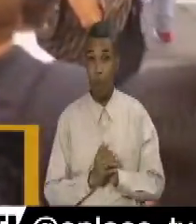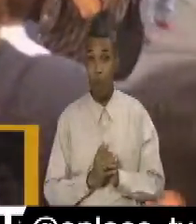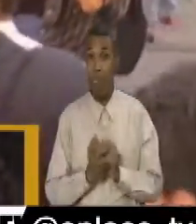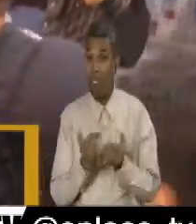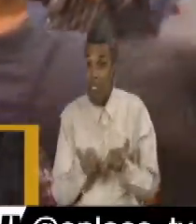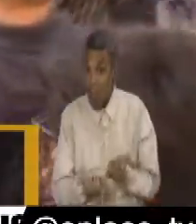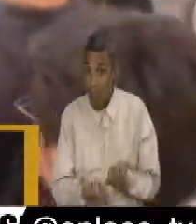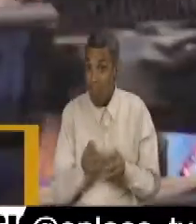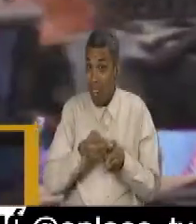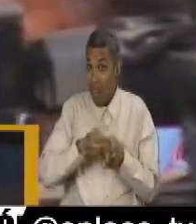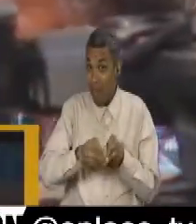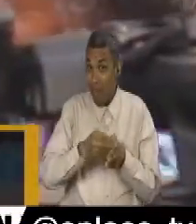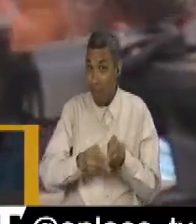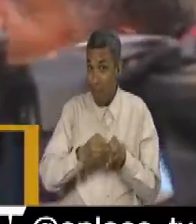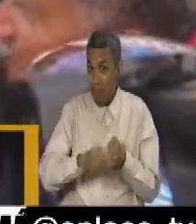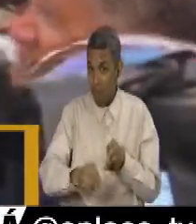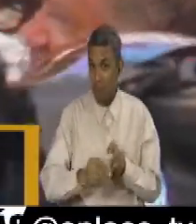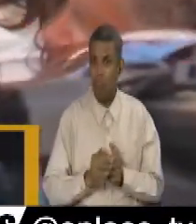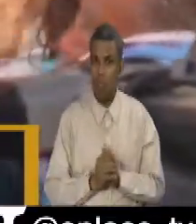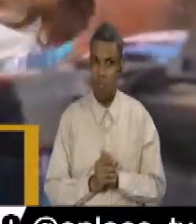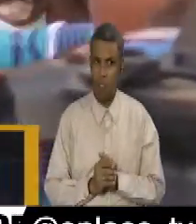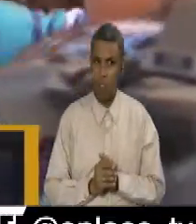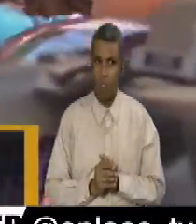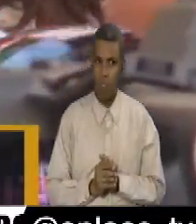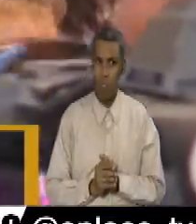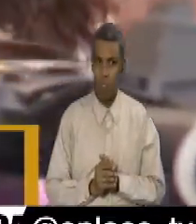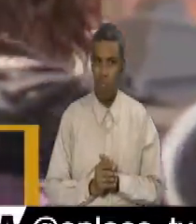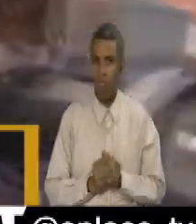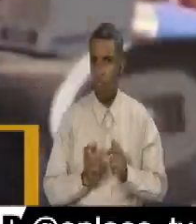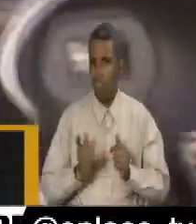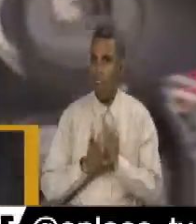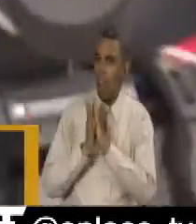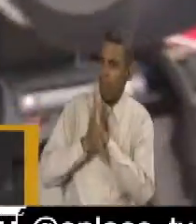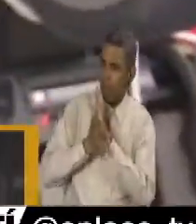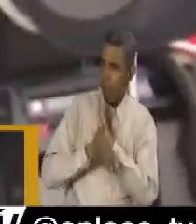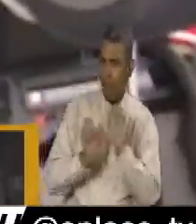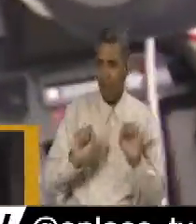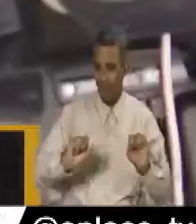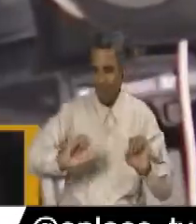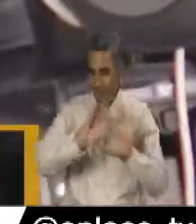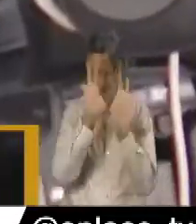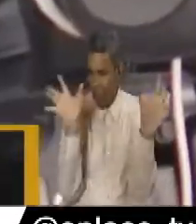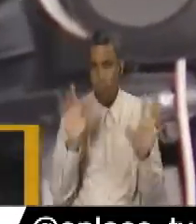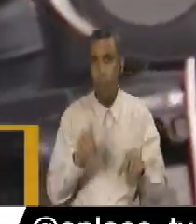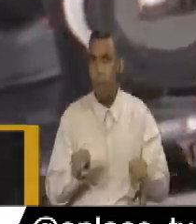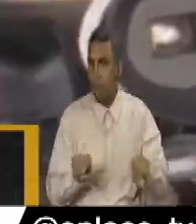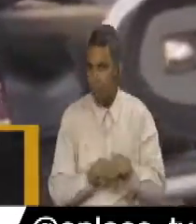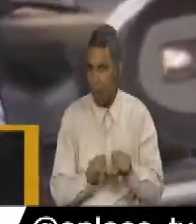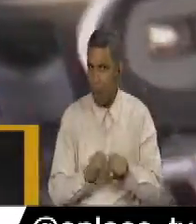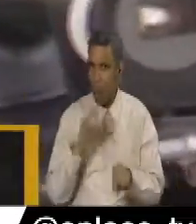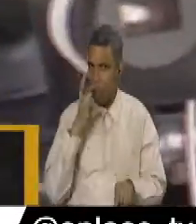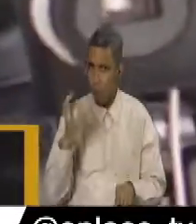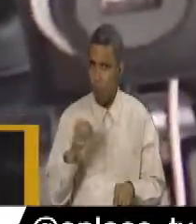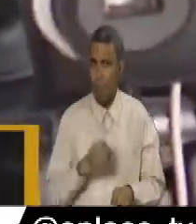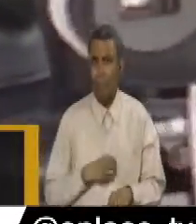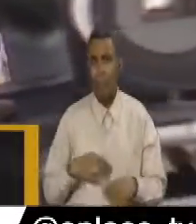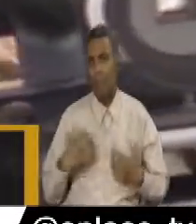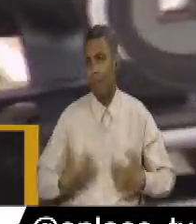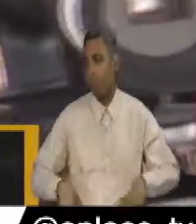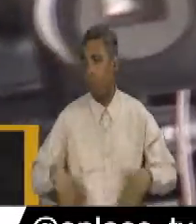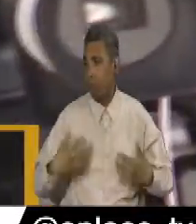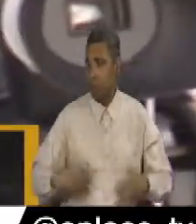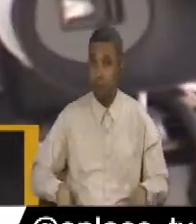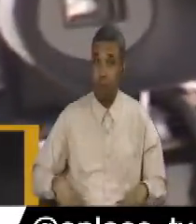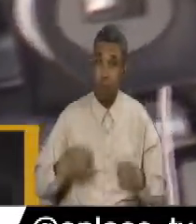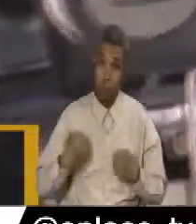totalmente la libertad y la claridad y la inocencia de mi hermano David Ravelo. fue una lucha ardua. Ardua porque